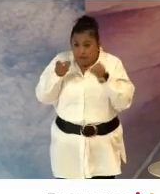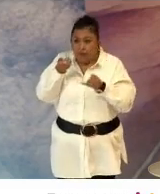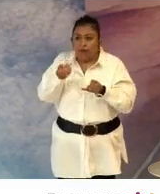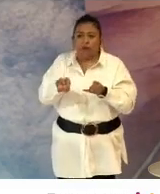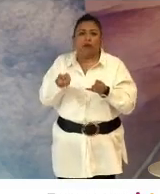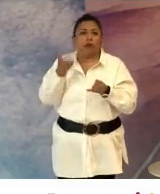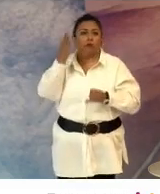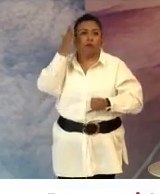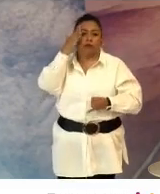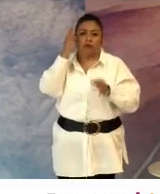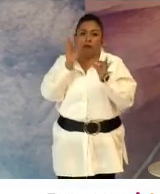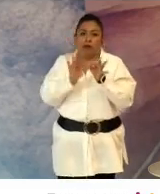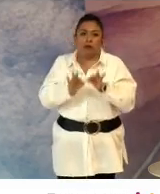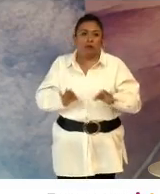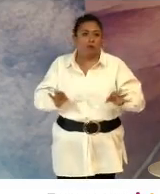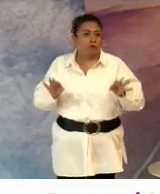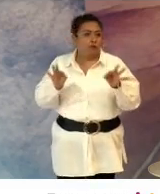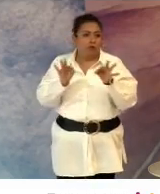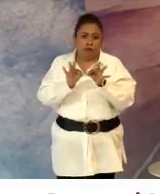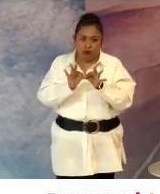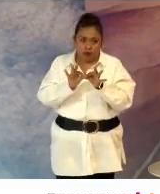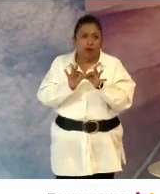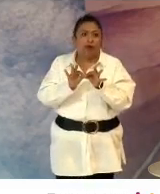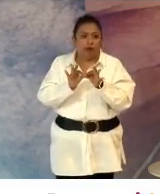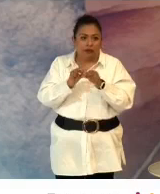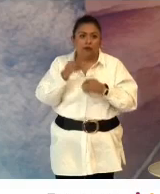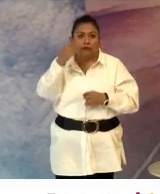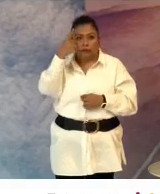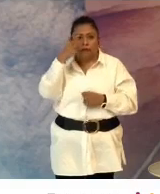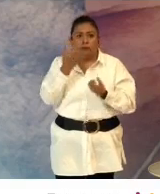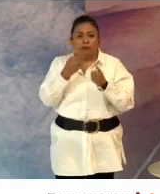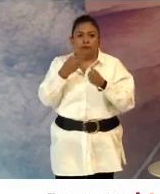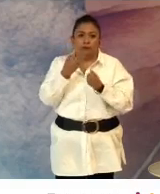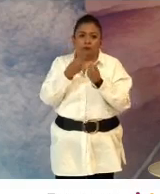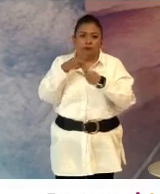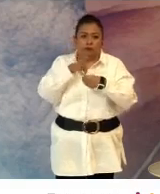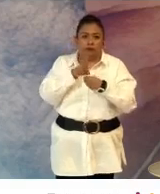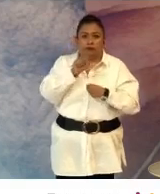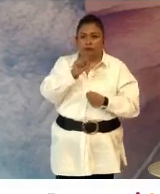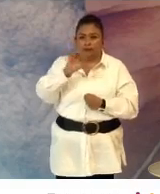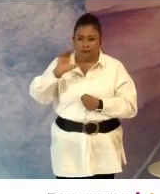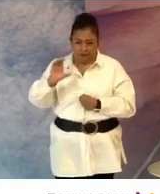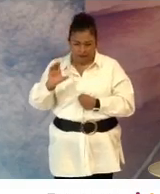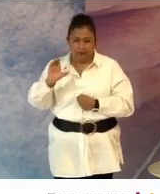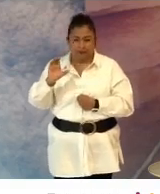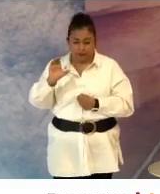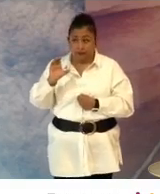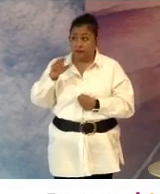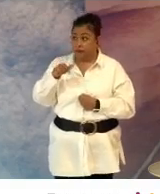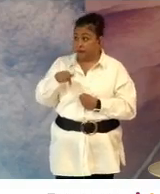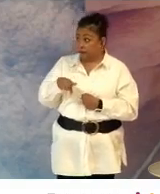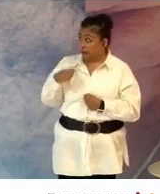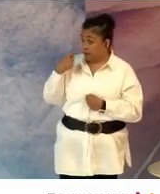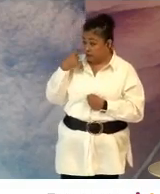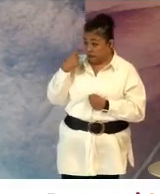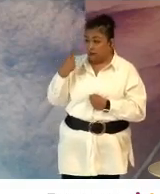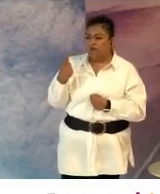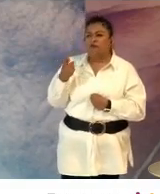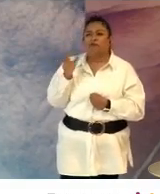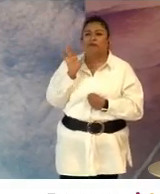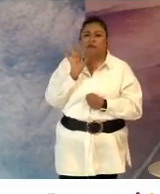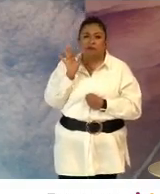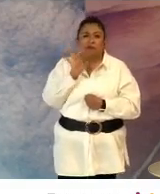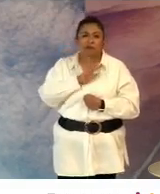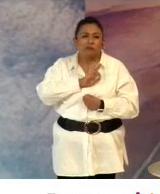parte principal, el primer papel principal en la sociedad civil. Y aquí podemos